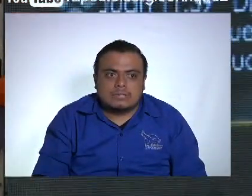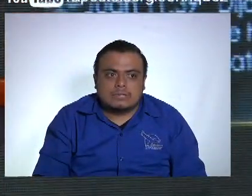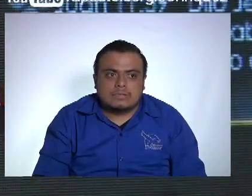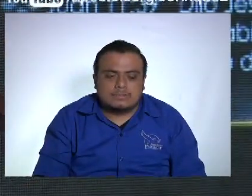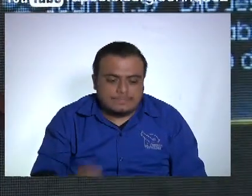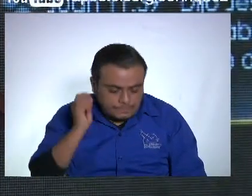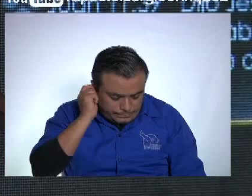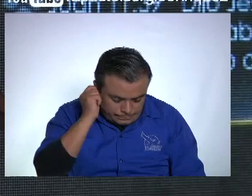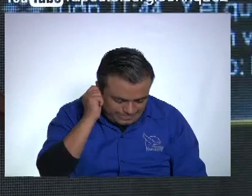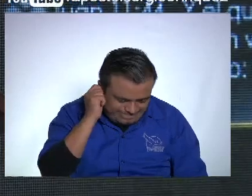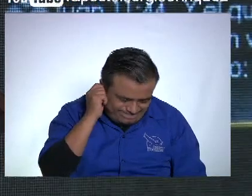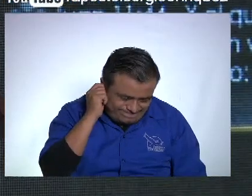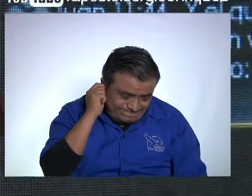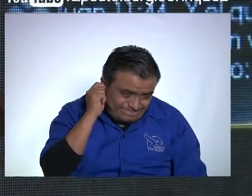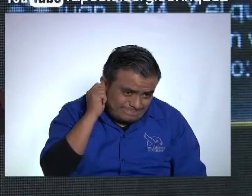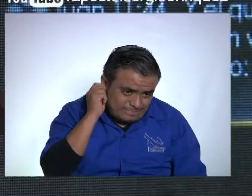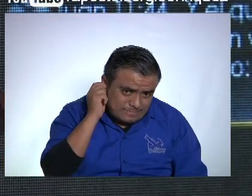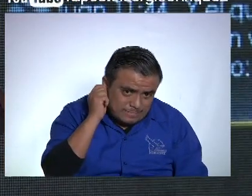Aleluya.